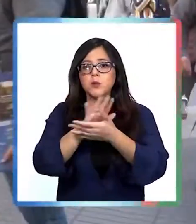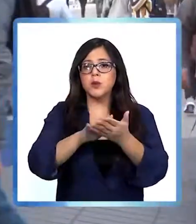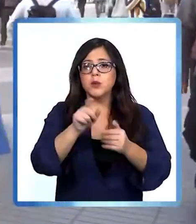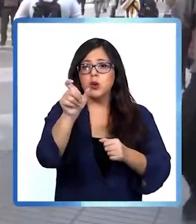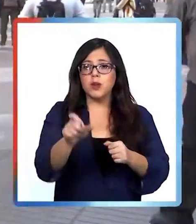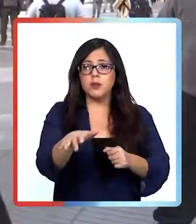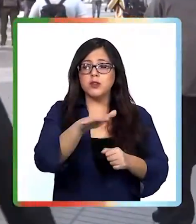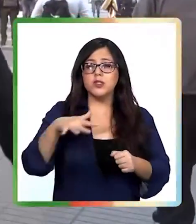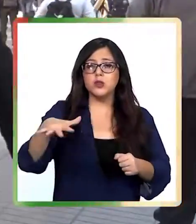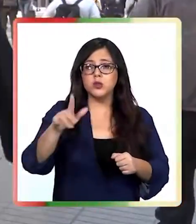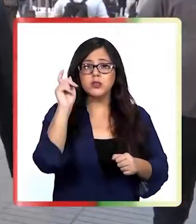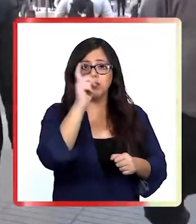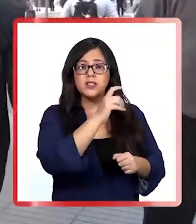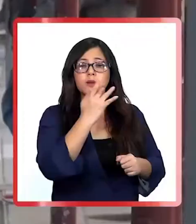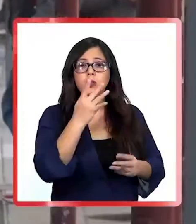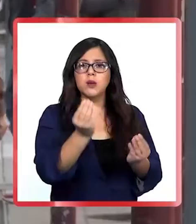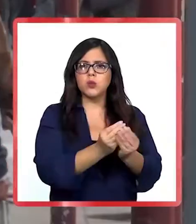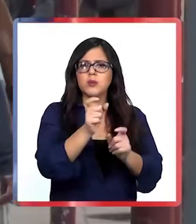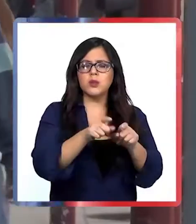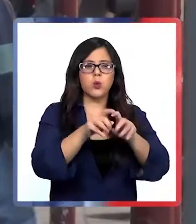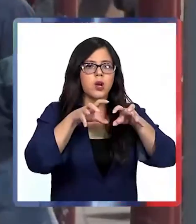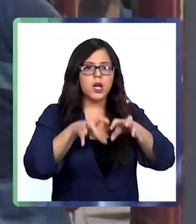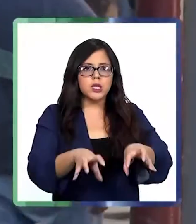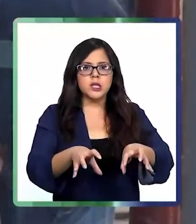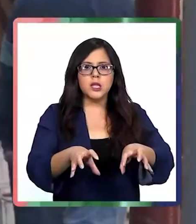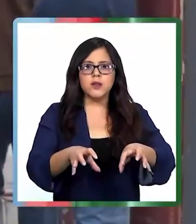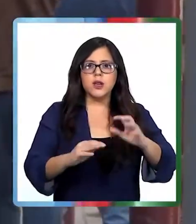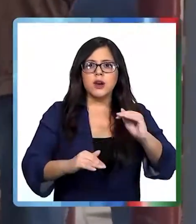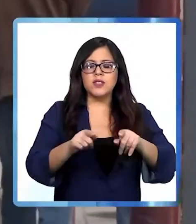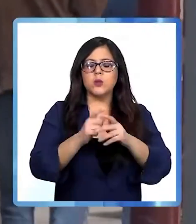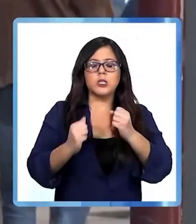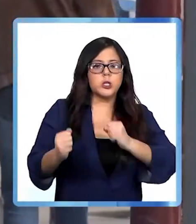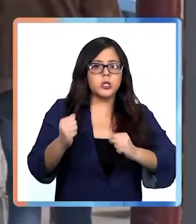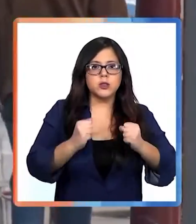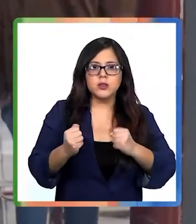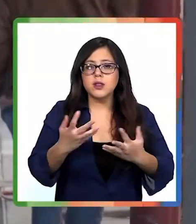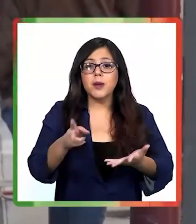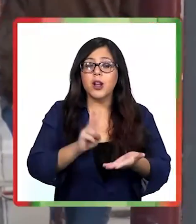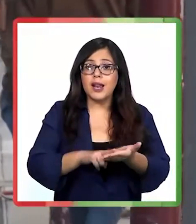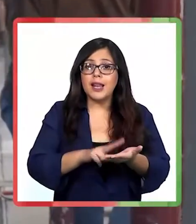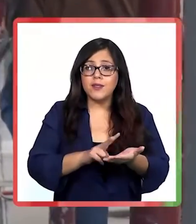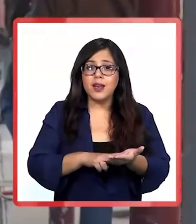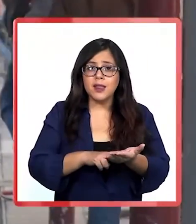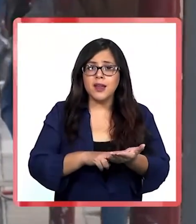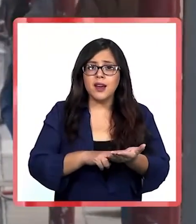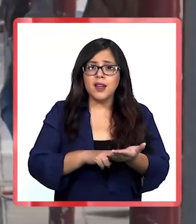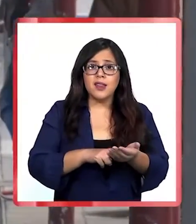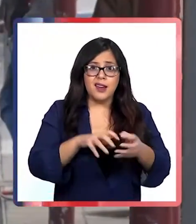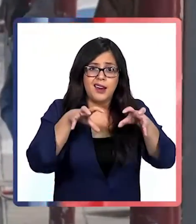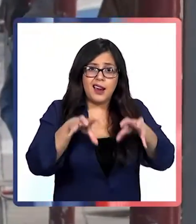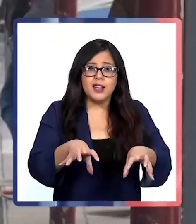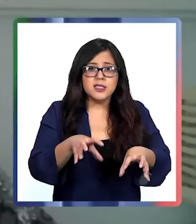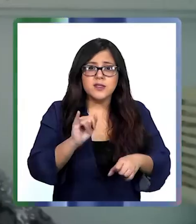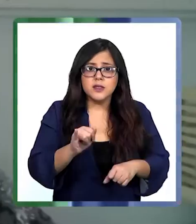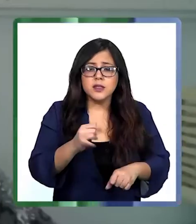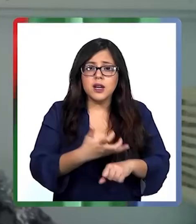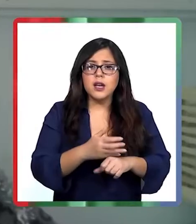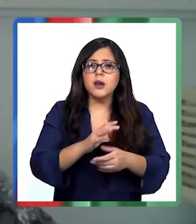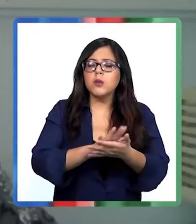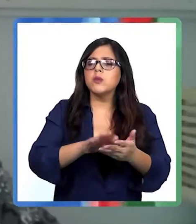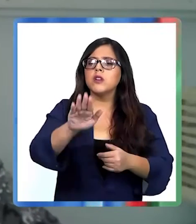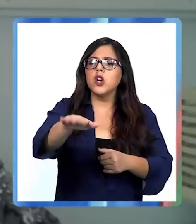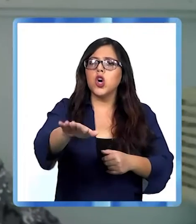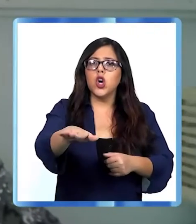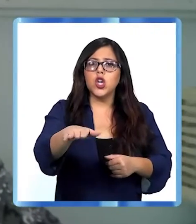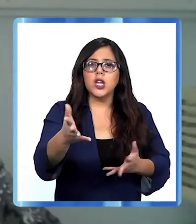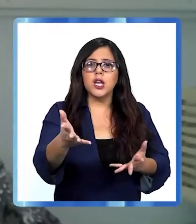es una situación bien complicada porque la gente está súper agresiva, se ha alterado los ánimos, sí, pero la verdad muchísimo. Es que la palabra es agresiva. Y si tú le